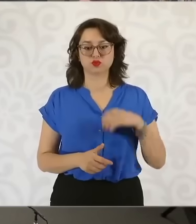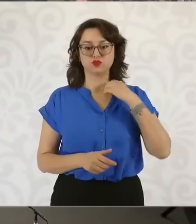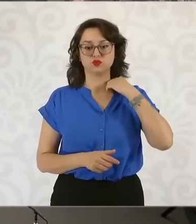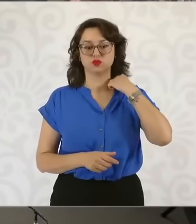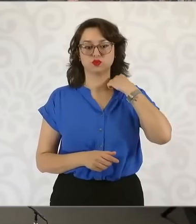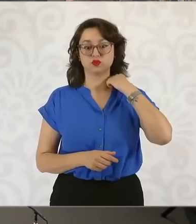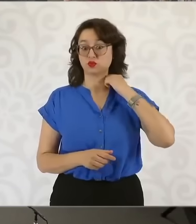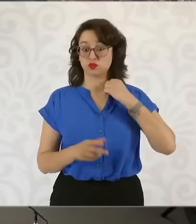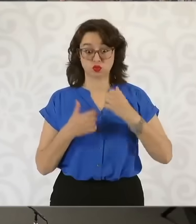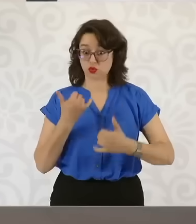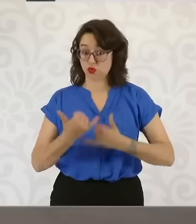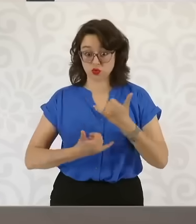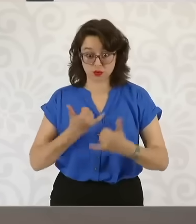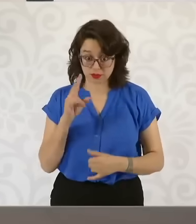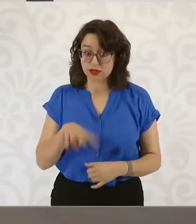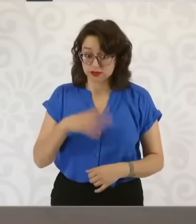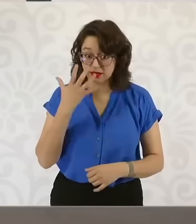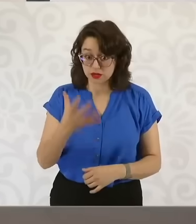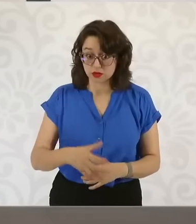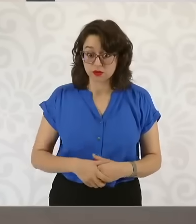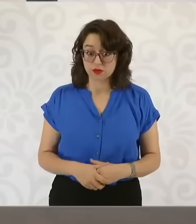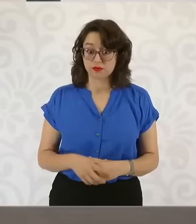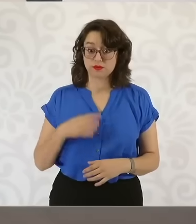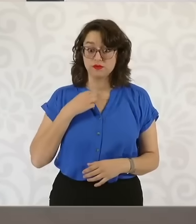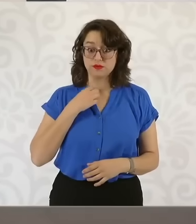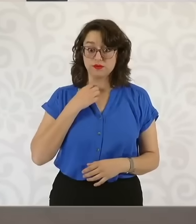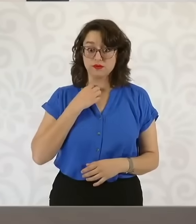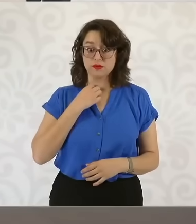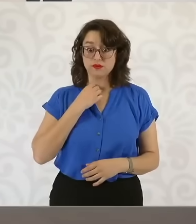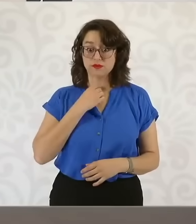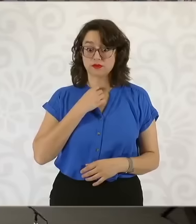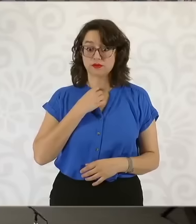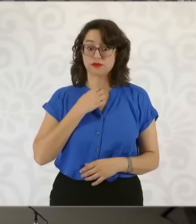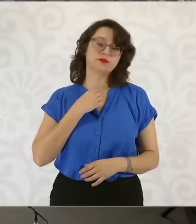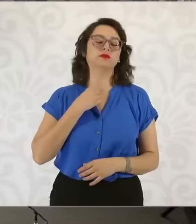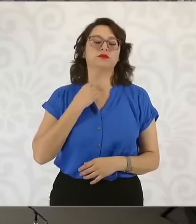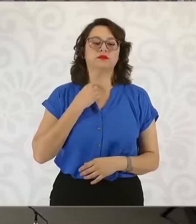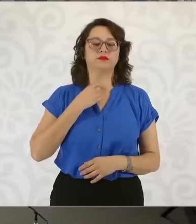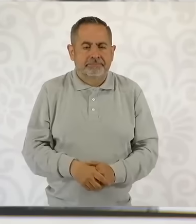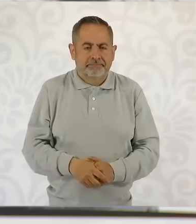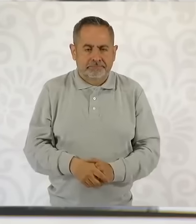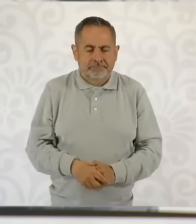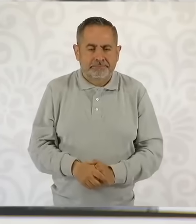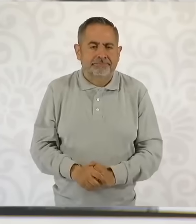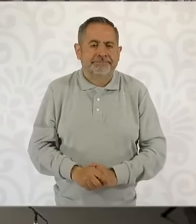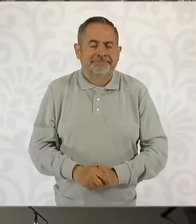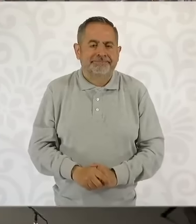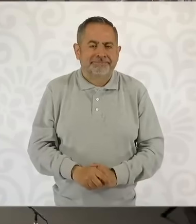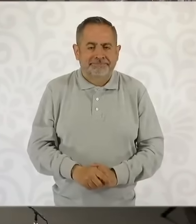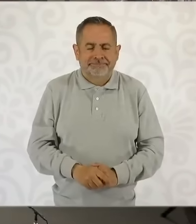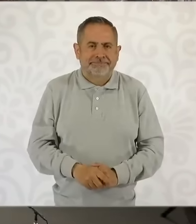No es juego, ¿eh? No, sí. Sí, por eso le preguntamos. Sí, gracias, don Pablo. Sí, gracias.